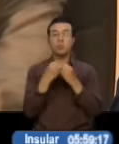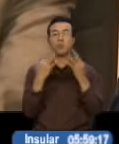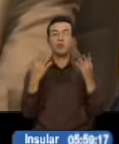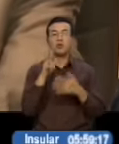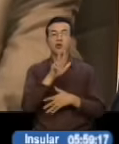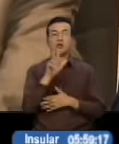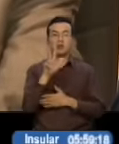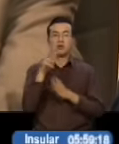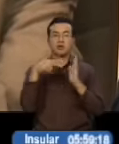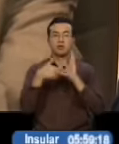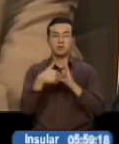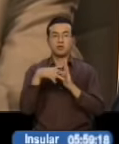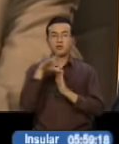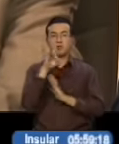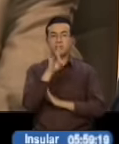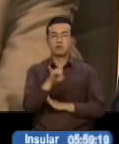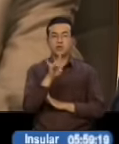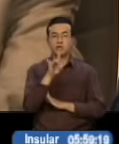es de